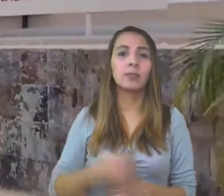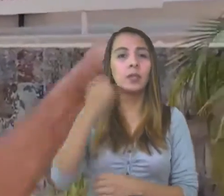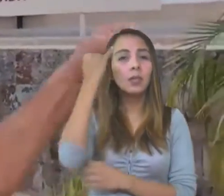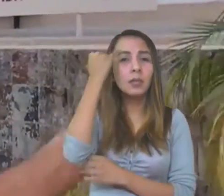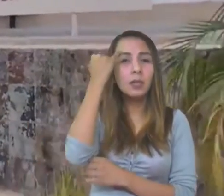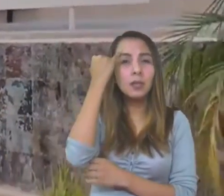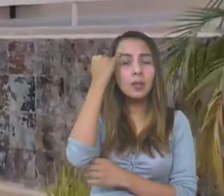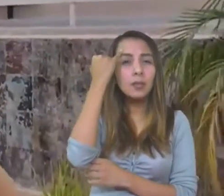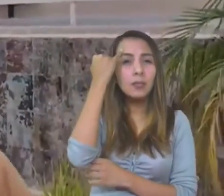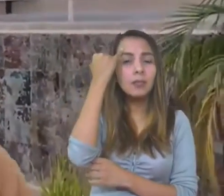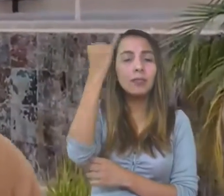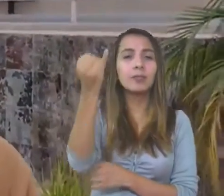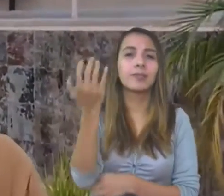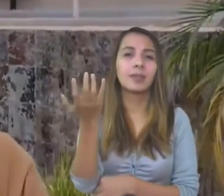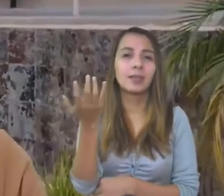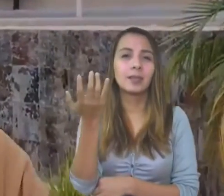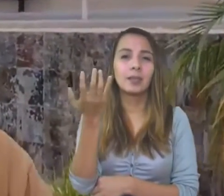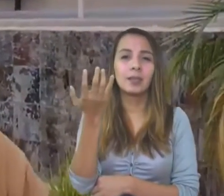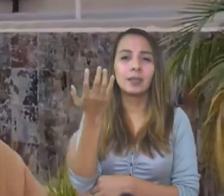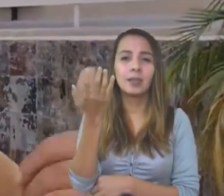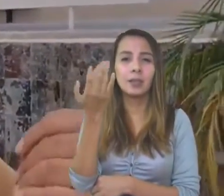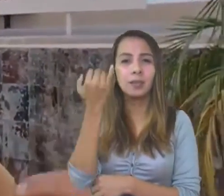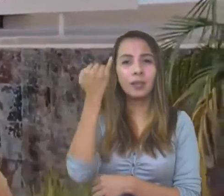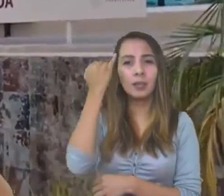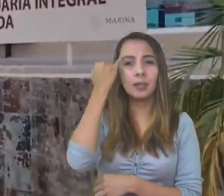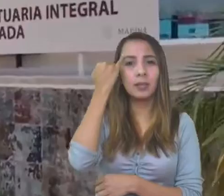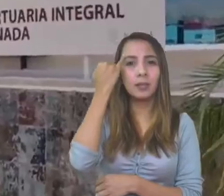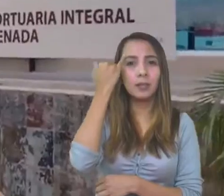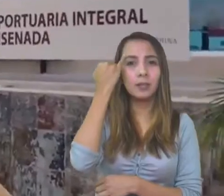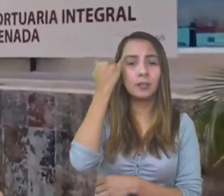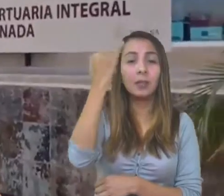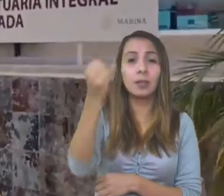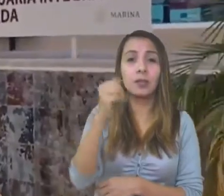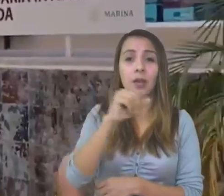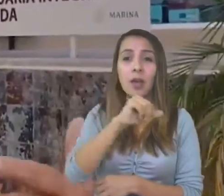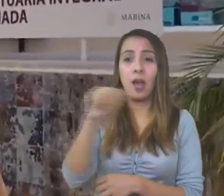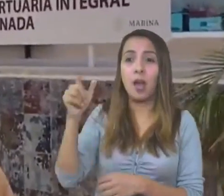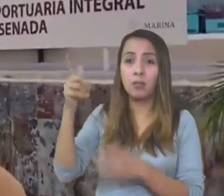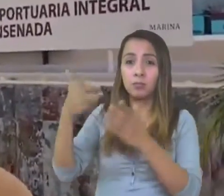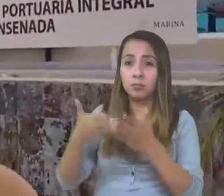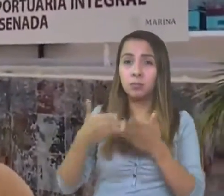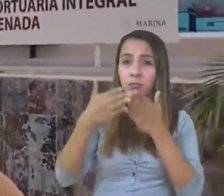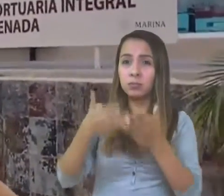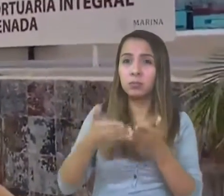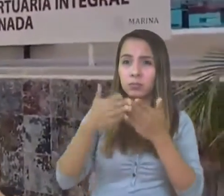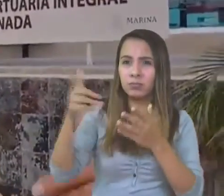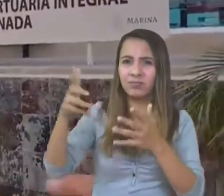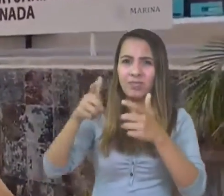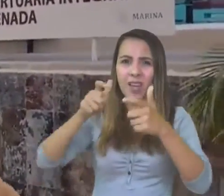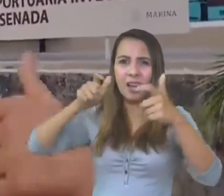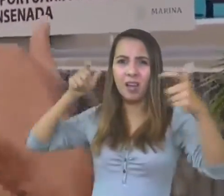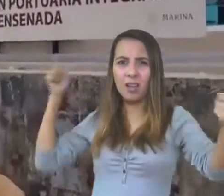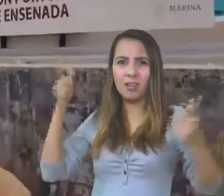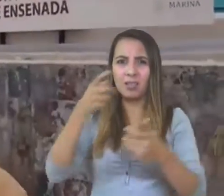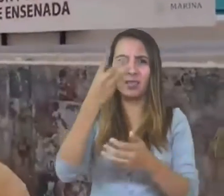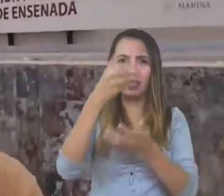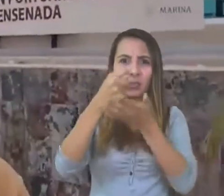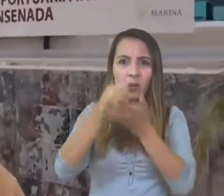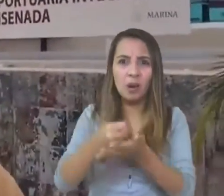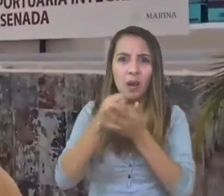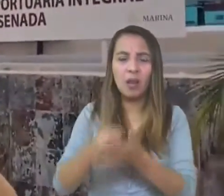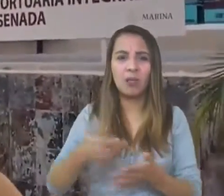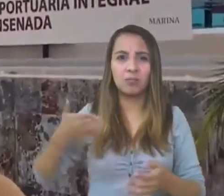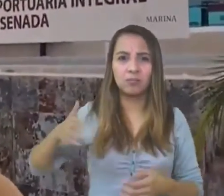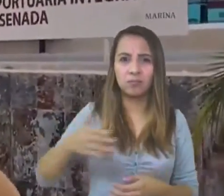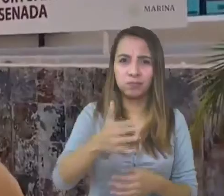imagínate que les quite un pelo de un gato a los corrales, que son más de 3,000 toneladas, donde ya le dimos informes de que otros años también pescan más que